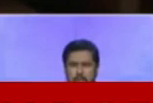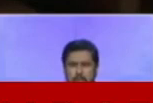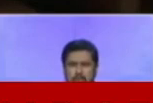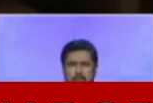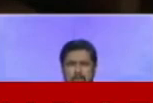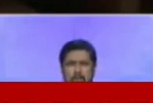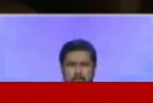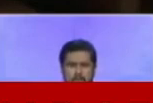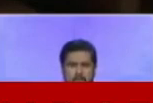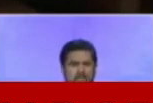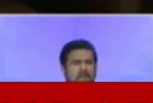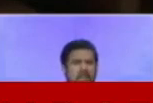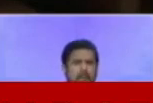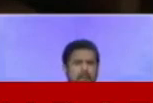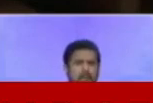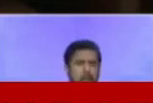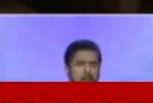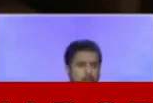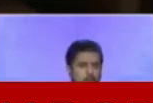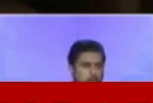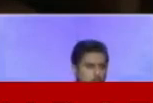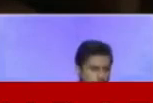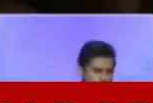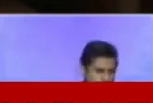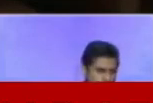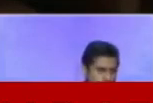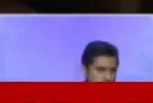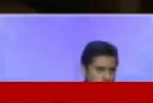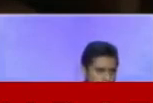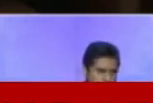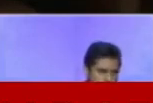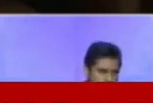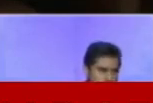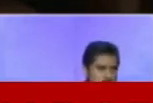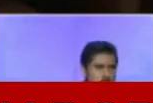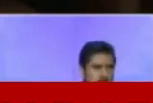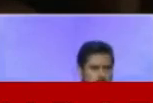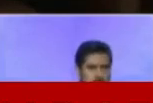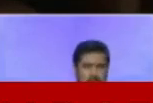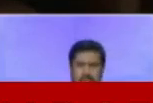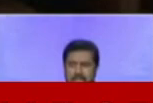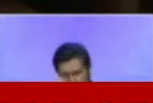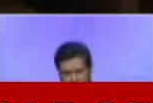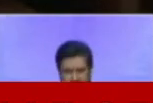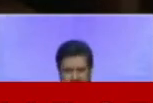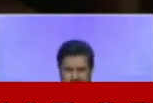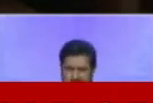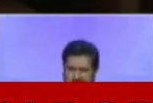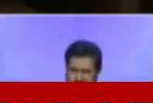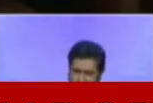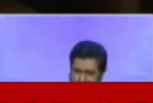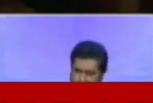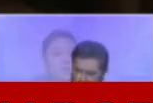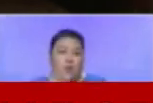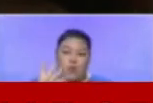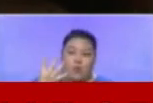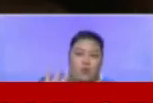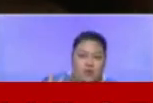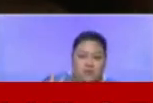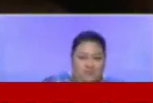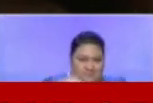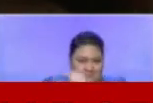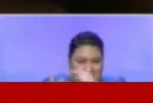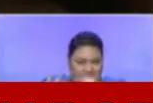los comentarios y las impresiones de los magistrados. Por lo pronto, el día de hoy no habrá designación, sigue todo como hasta